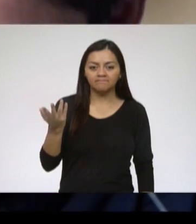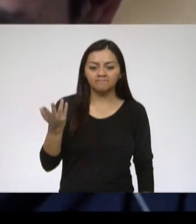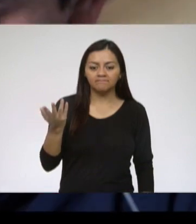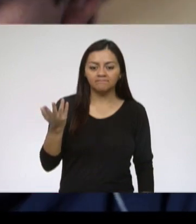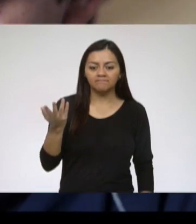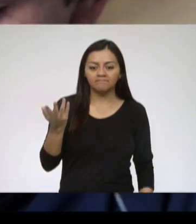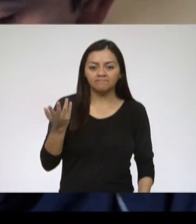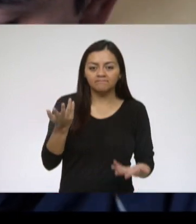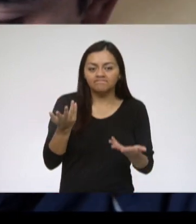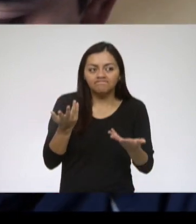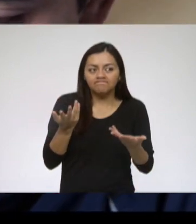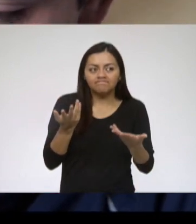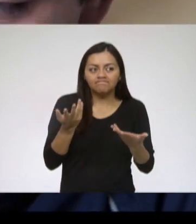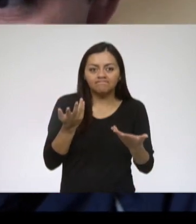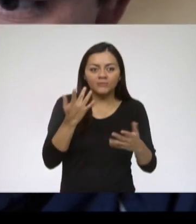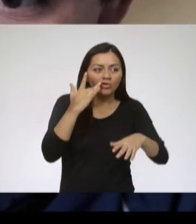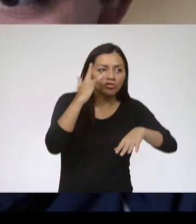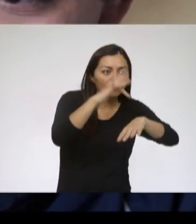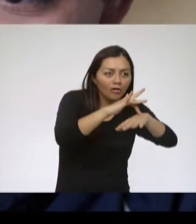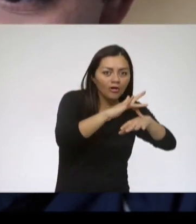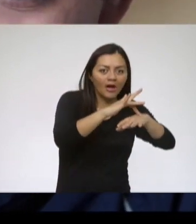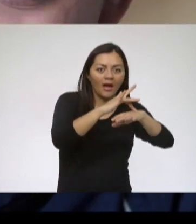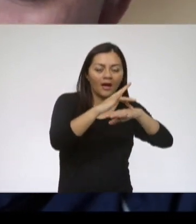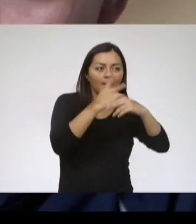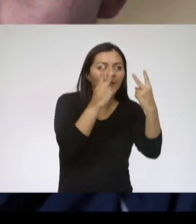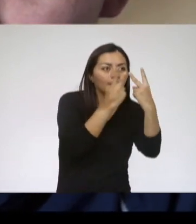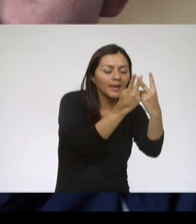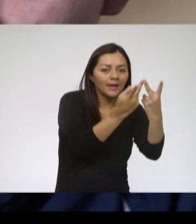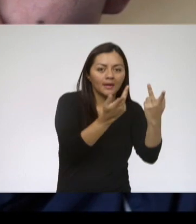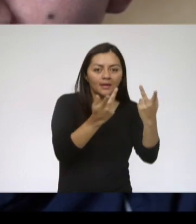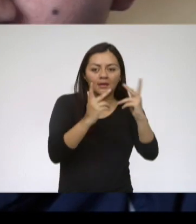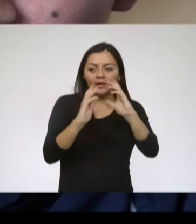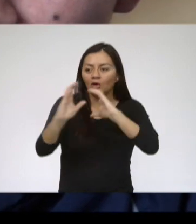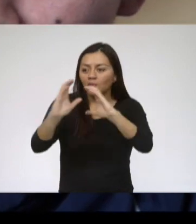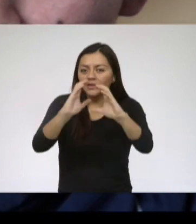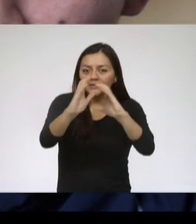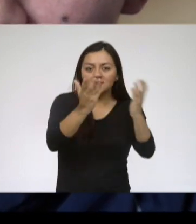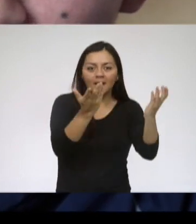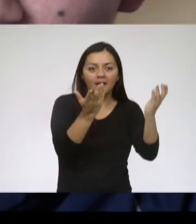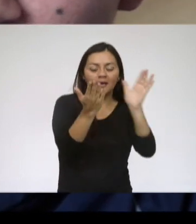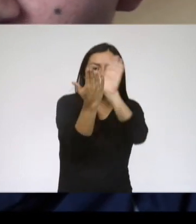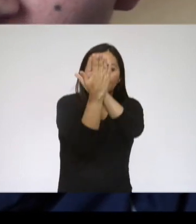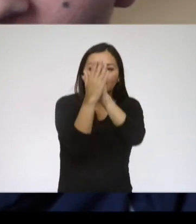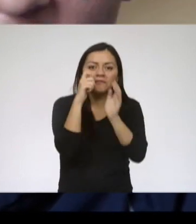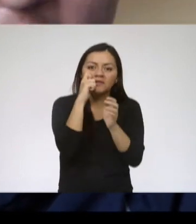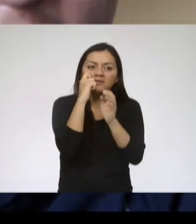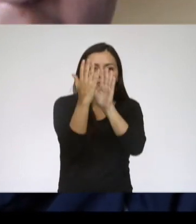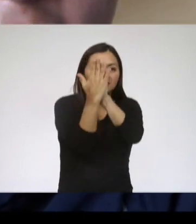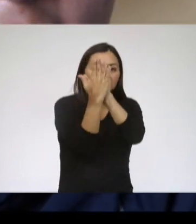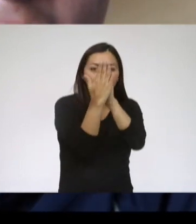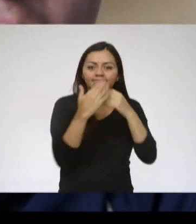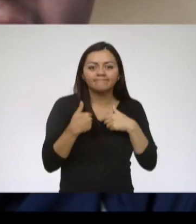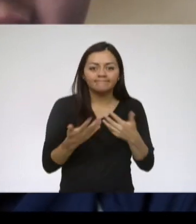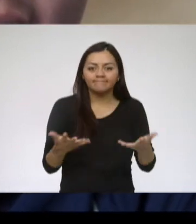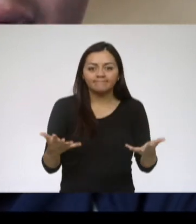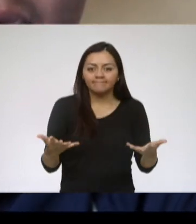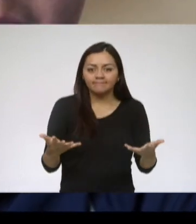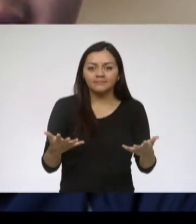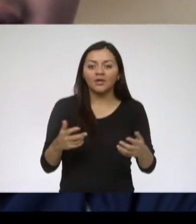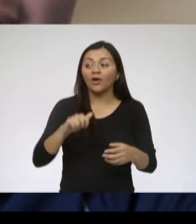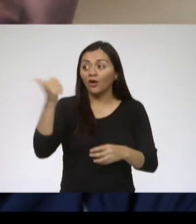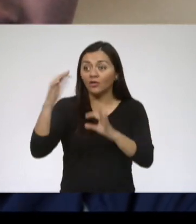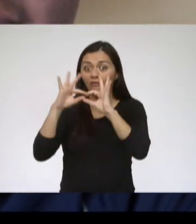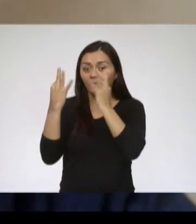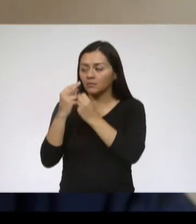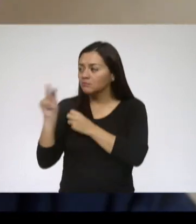El no estar con ellos, el no compartir cosas que tal vez otra familia lo hacía con